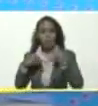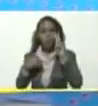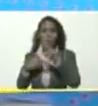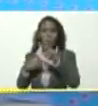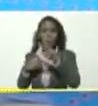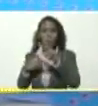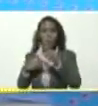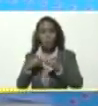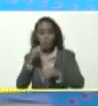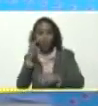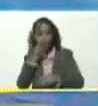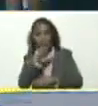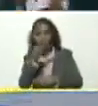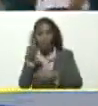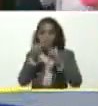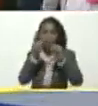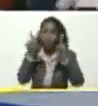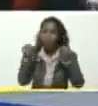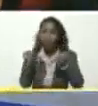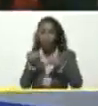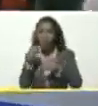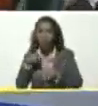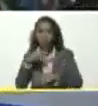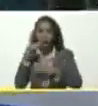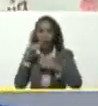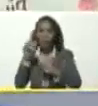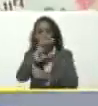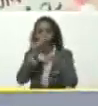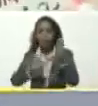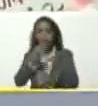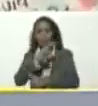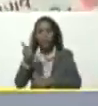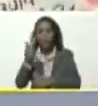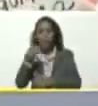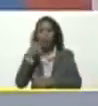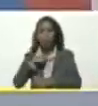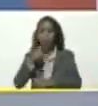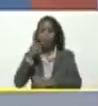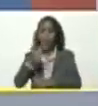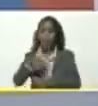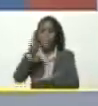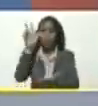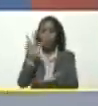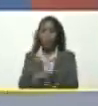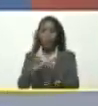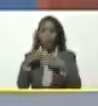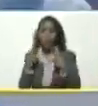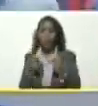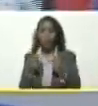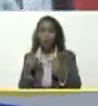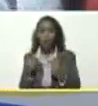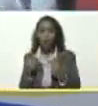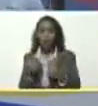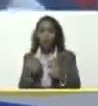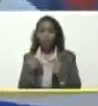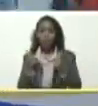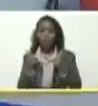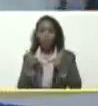pendiente. Por eso hablé con la vicepresidenta y dije, vamos a aprobar los recursos de